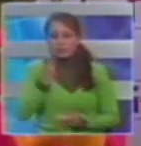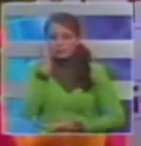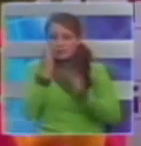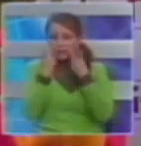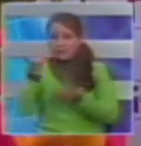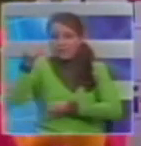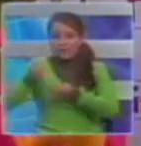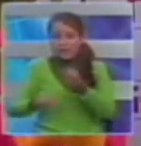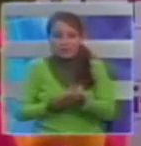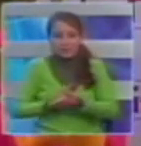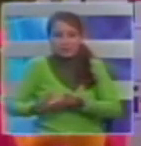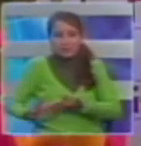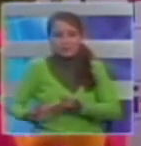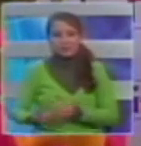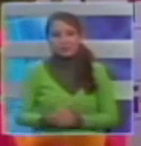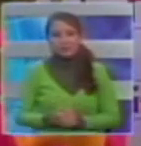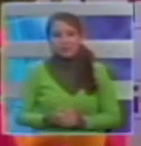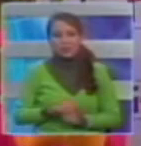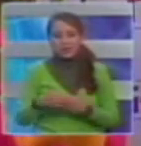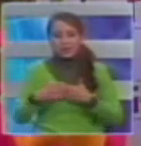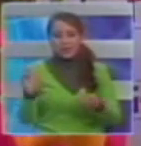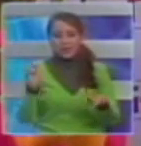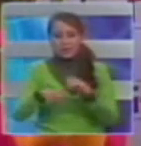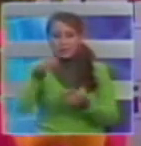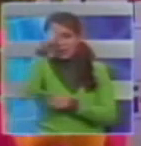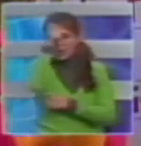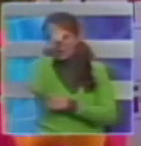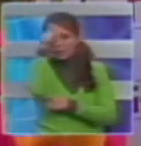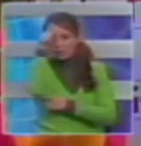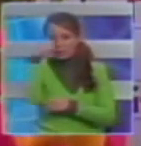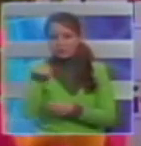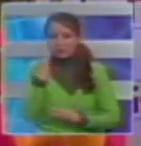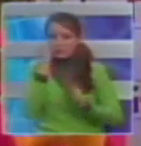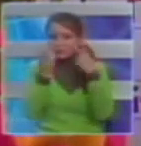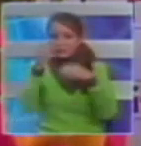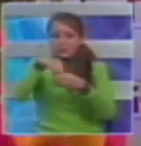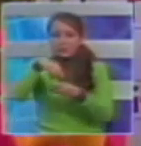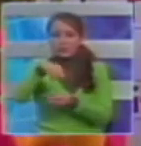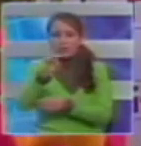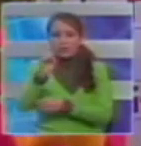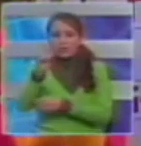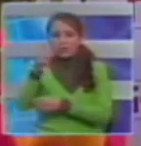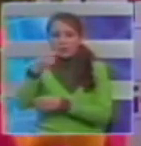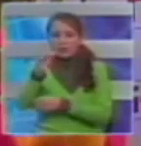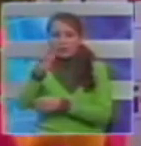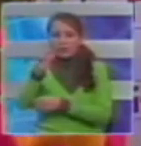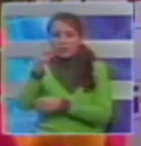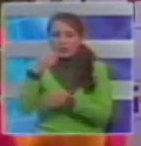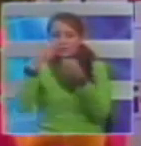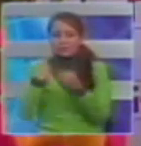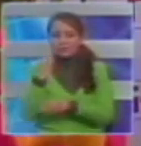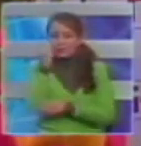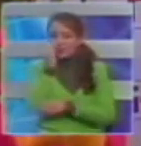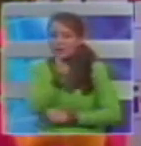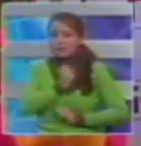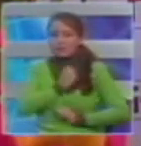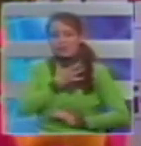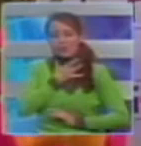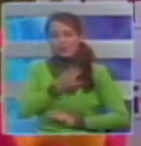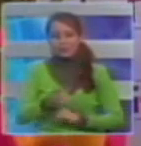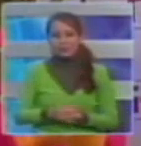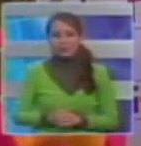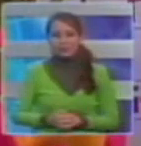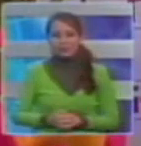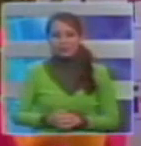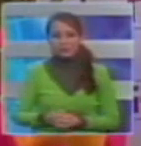visítenos este fin de semana, está abierto hasta el domingo. Visítenos en Ecuagénera y seguro que se va a encontrar una plantita de su gusto. Visítenos,